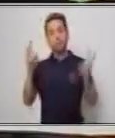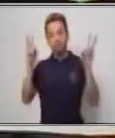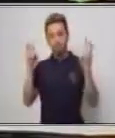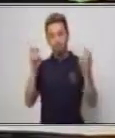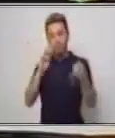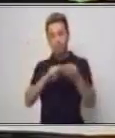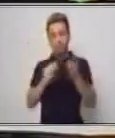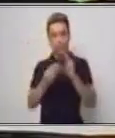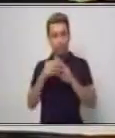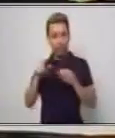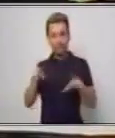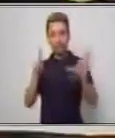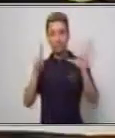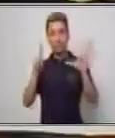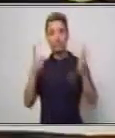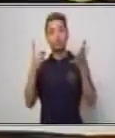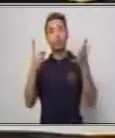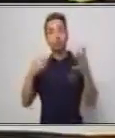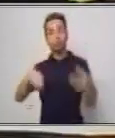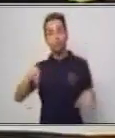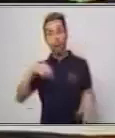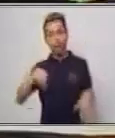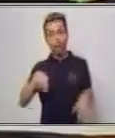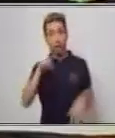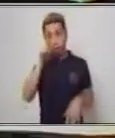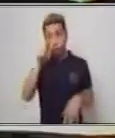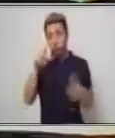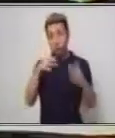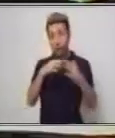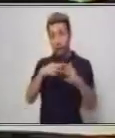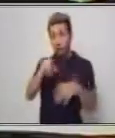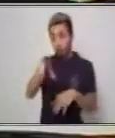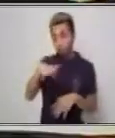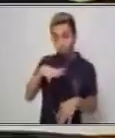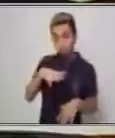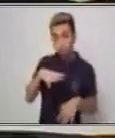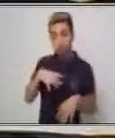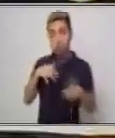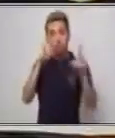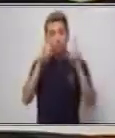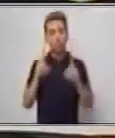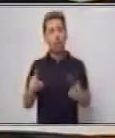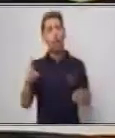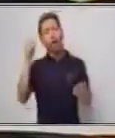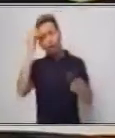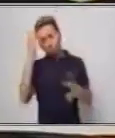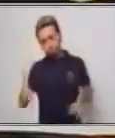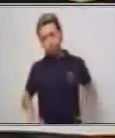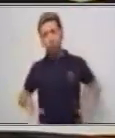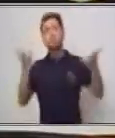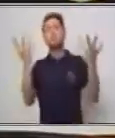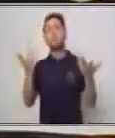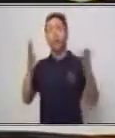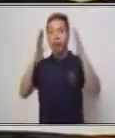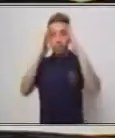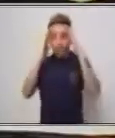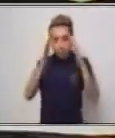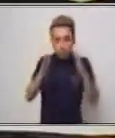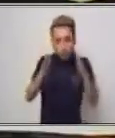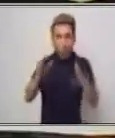casa hay alguna persona con discapacidad, este tema les ayudará a ejercitar habilidades y destrezas como la atención y la